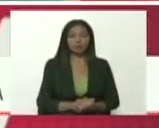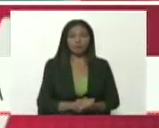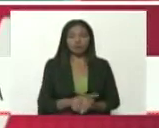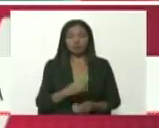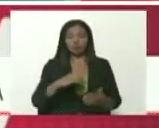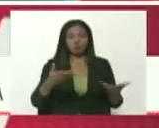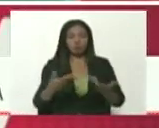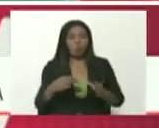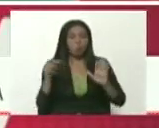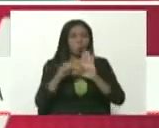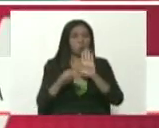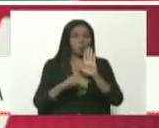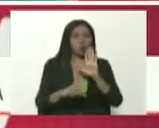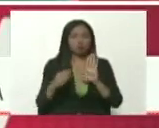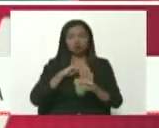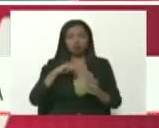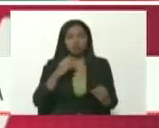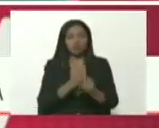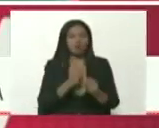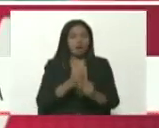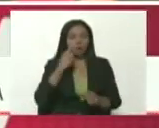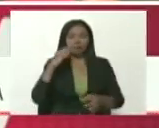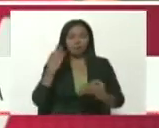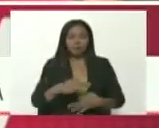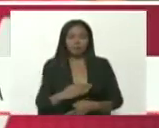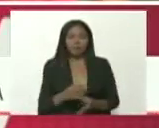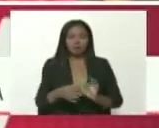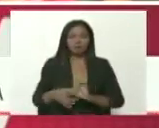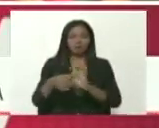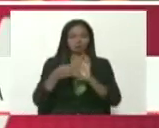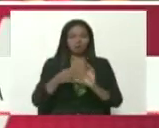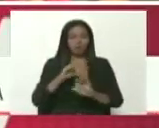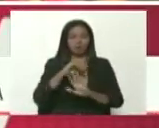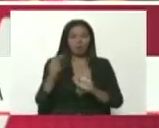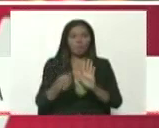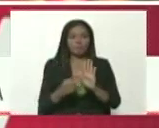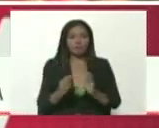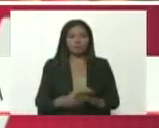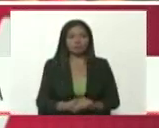recibimos instrucciones y aquí trabajamos como es debido, estamos articulados,